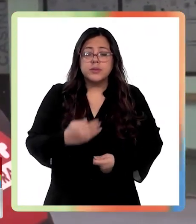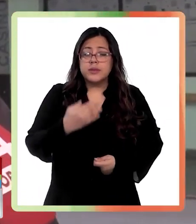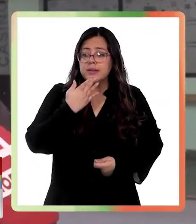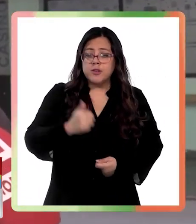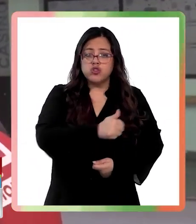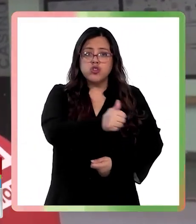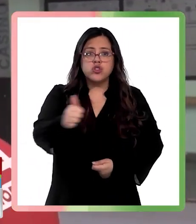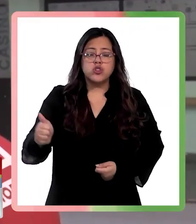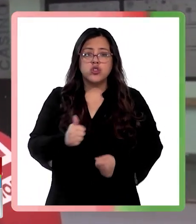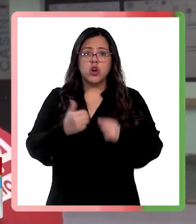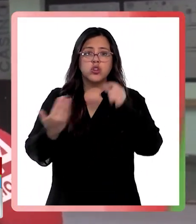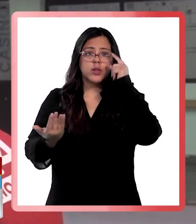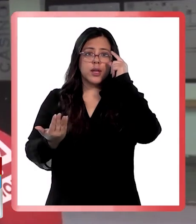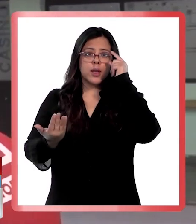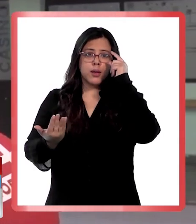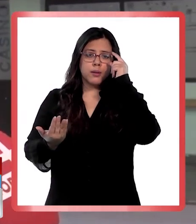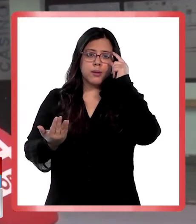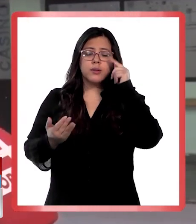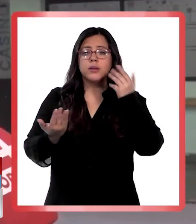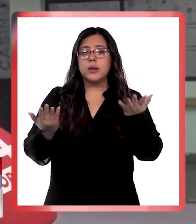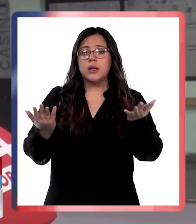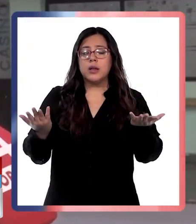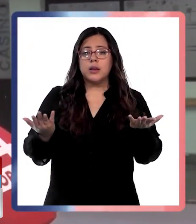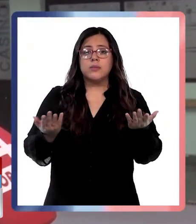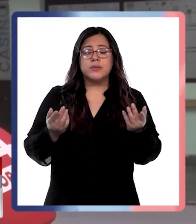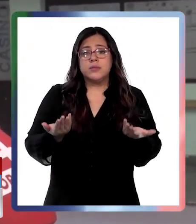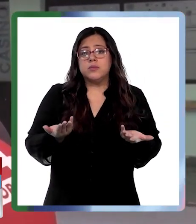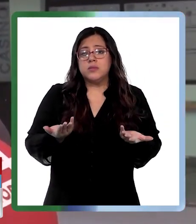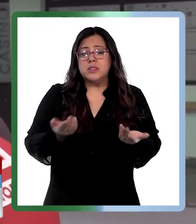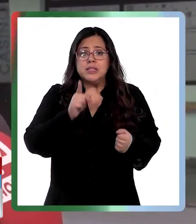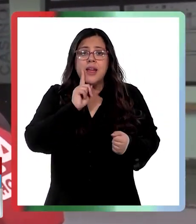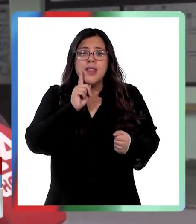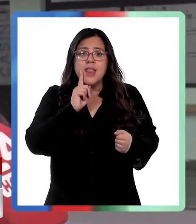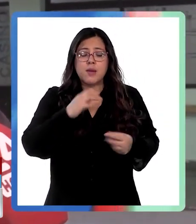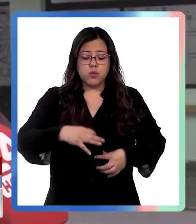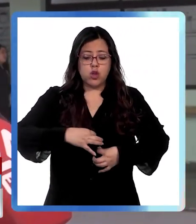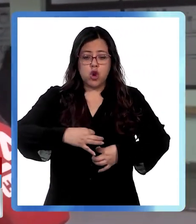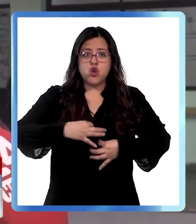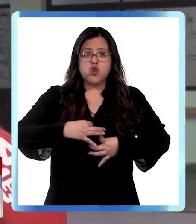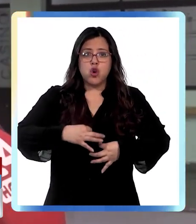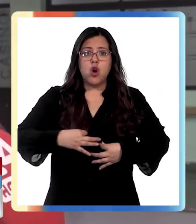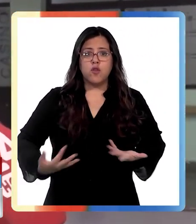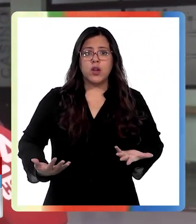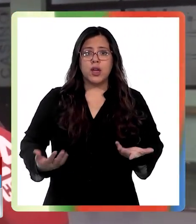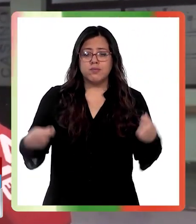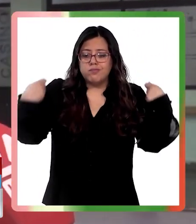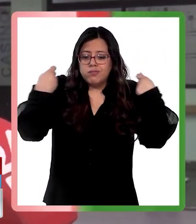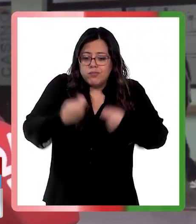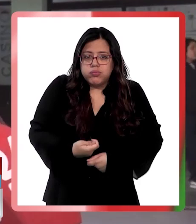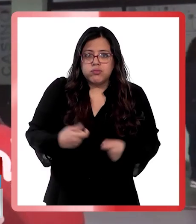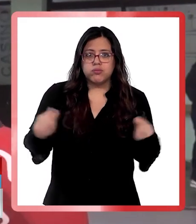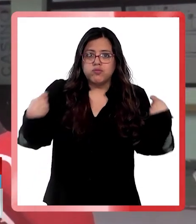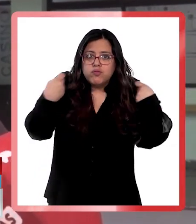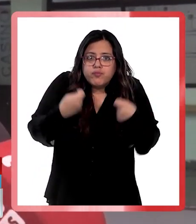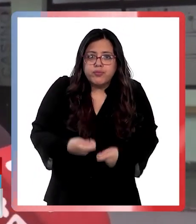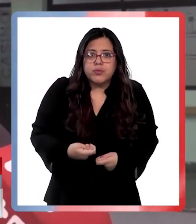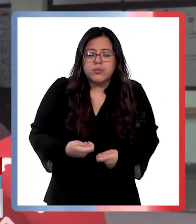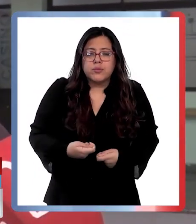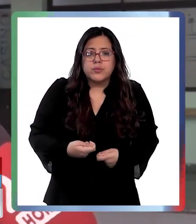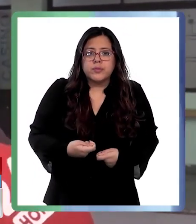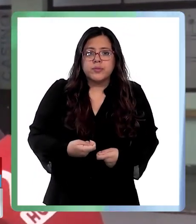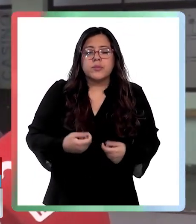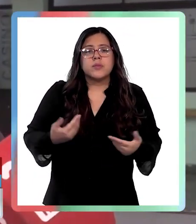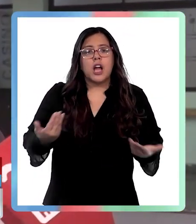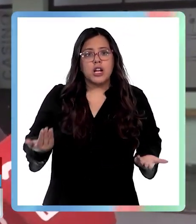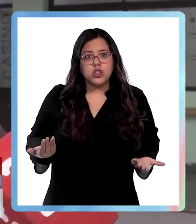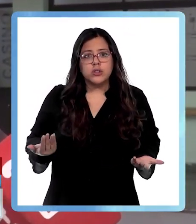De hecho, todos nosotros tenemos también quizás un equipaje, una vestimenta mucho mayor de la que normalmente